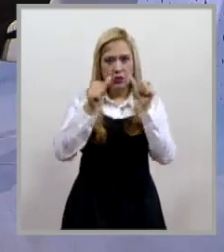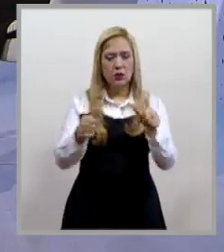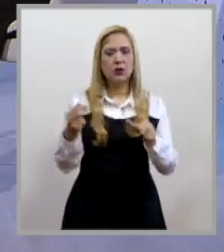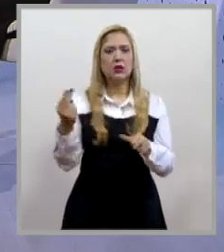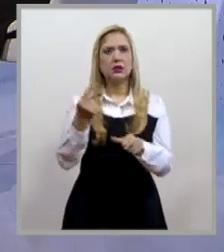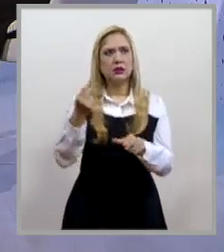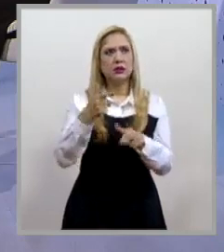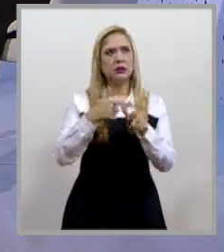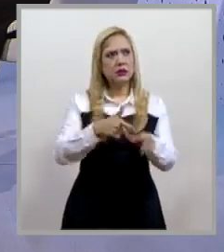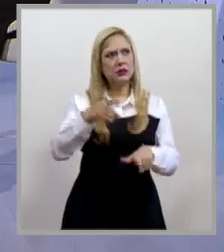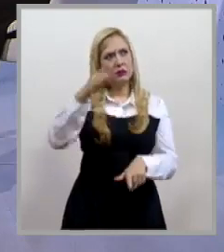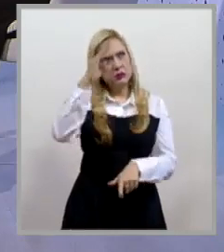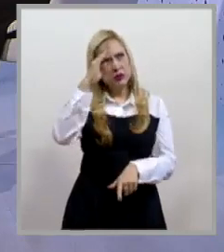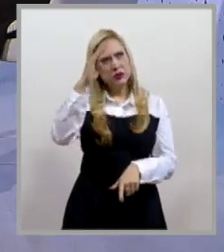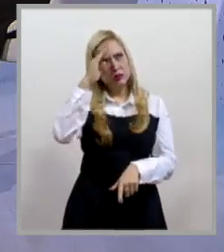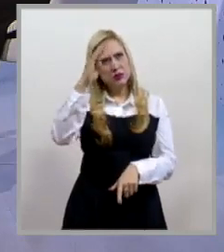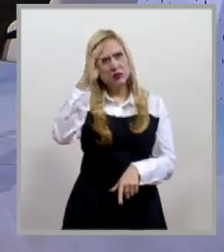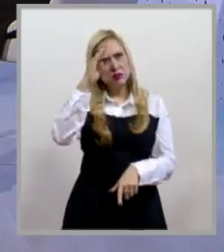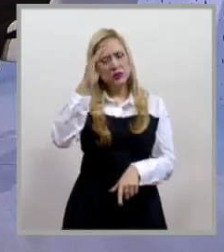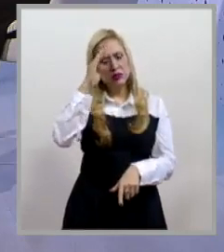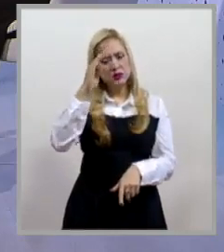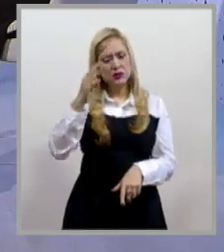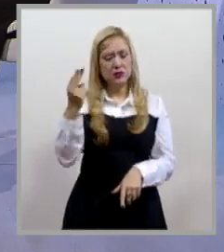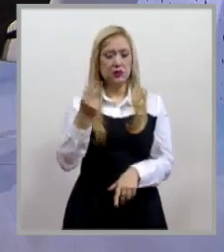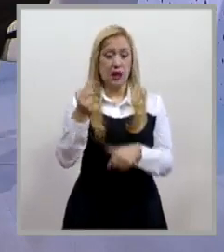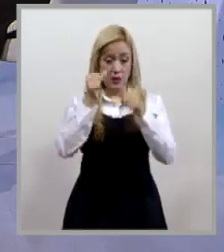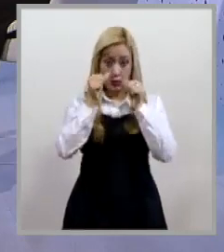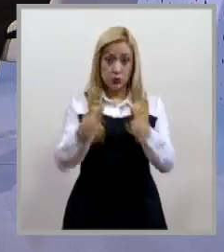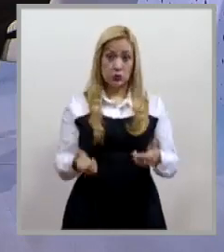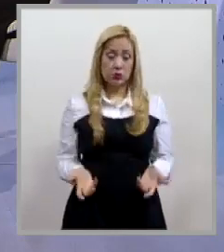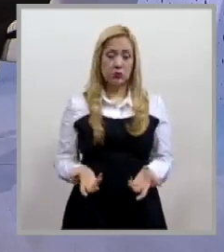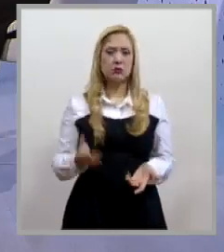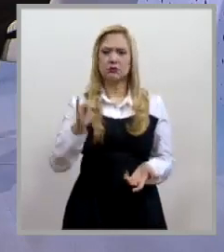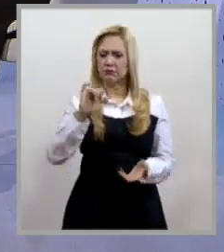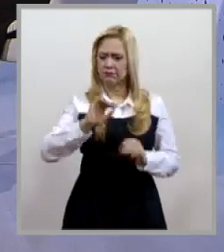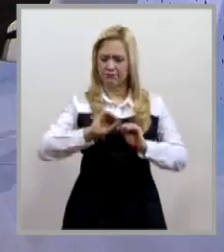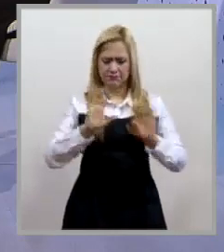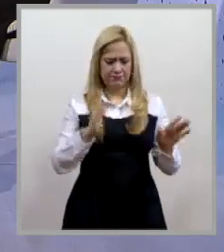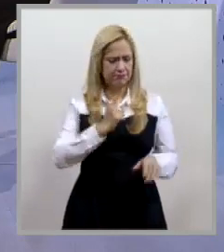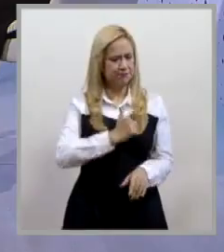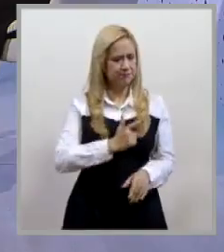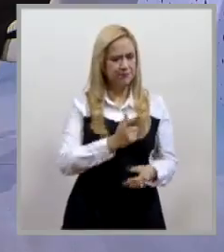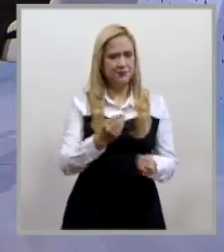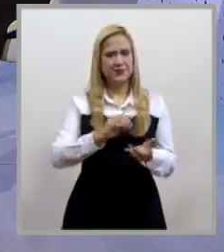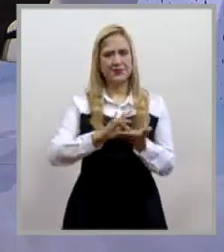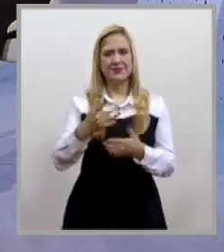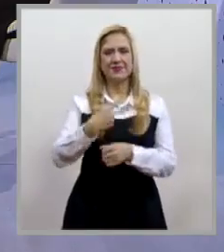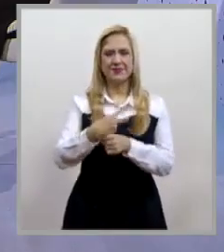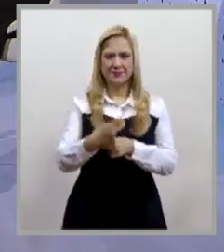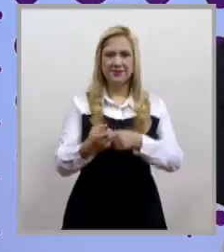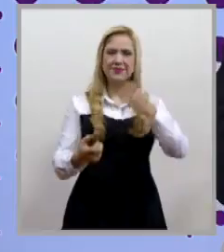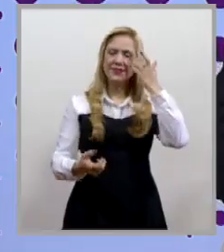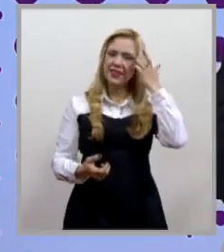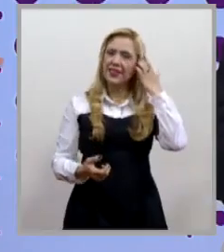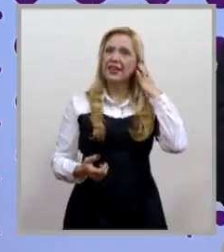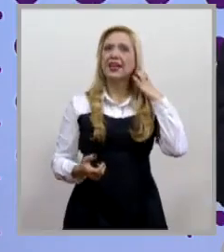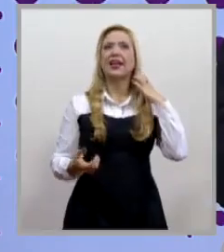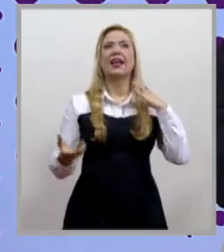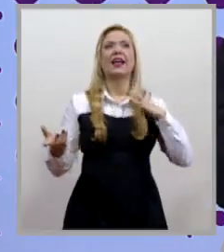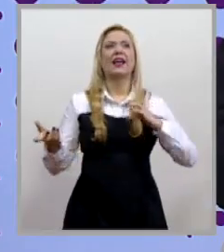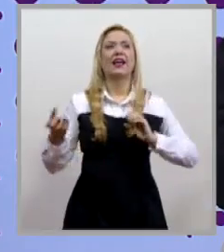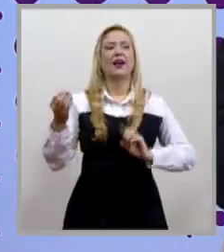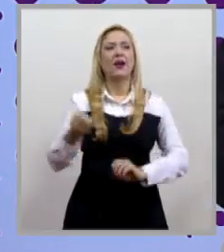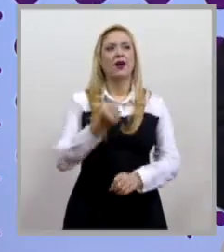reflexionando y sobre todo tomar medidas en contra de él. Claro que sí, con todo gusto. De nueva cuenta, muchas gracias por la invitación,